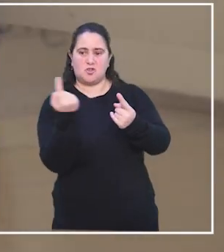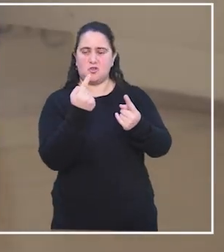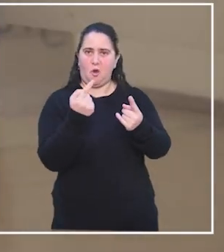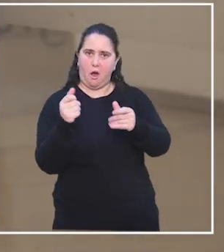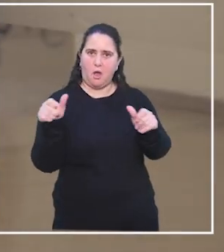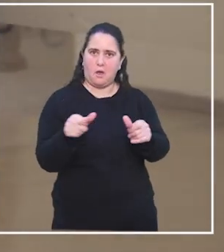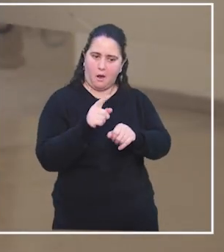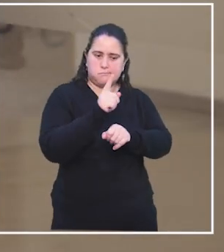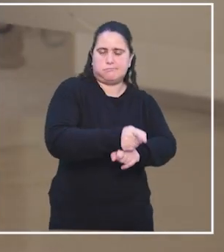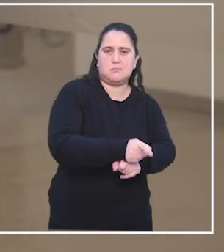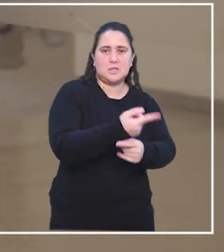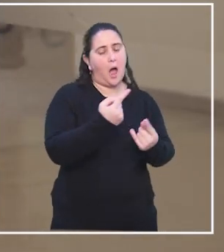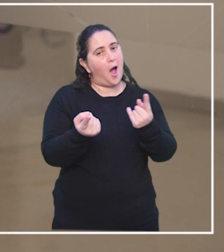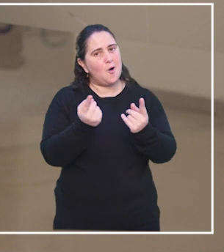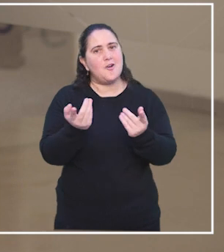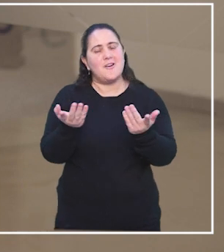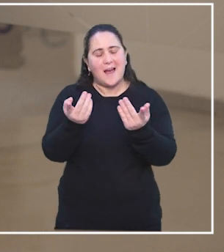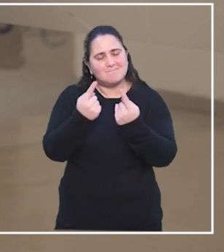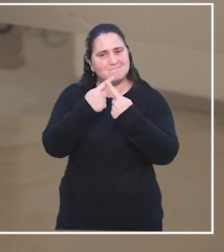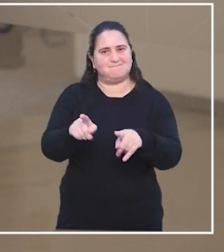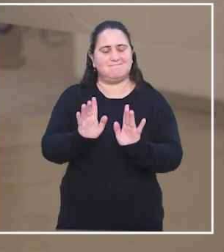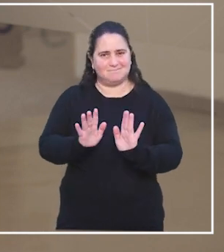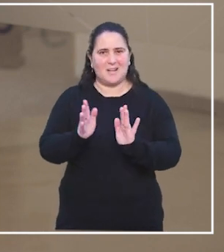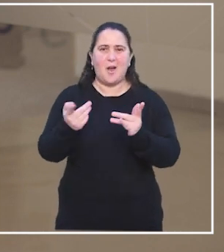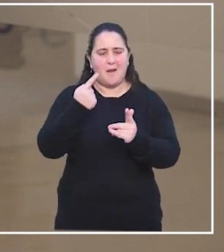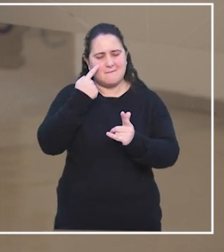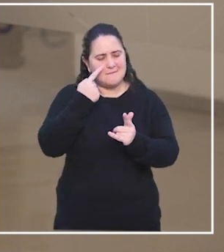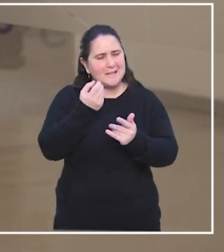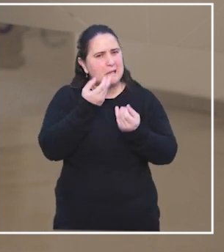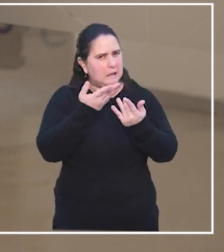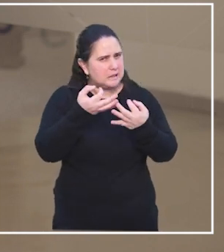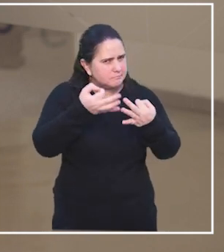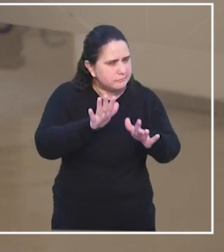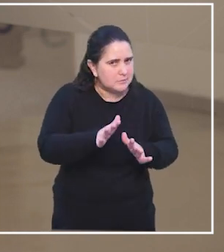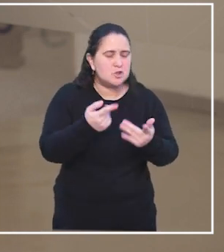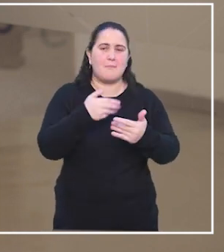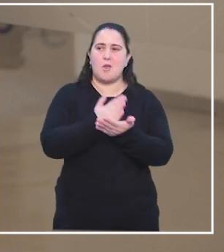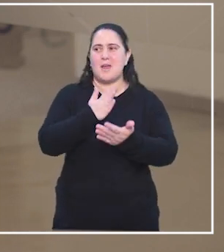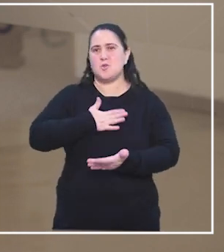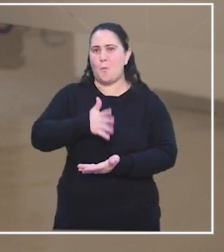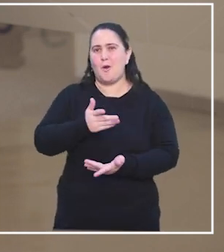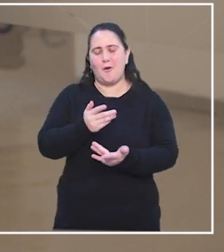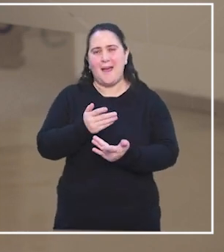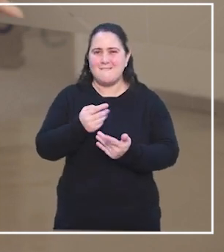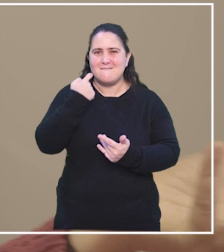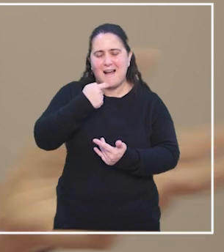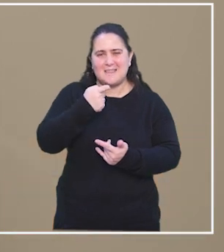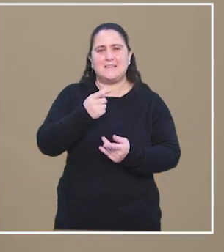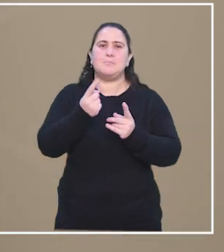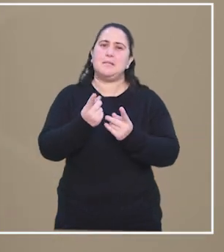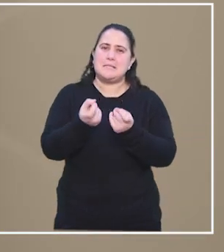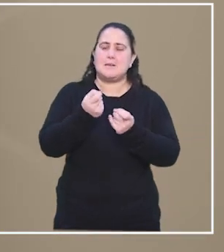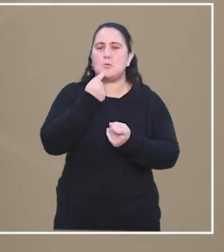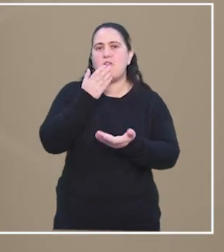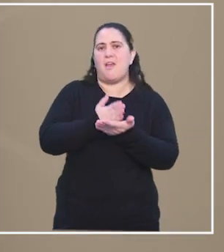Ahora eso también está en cuestión. Entonces quizás la categoría de derechos humanos quede corta, ¿no? O sea, pensando en los derechos de los animales, el bienestar animal,